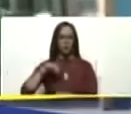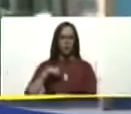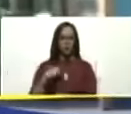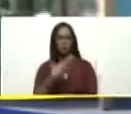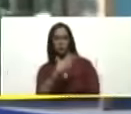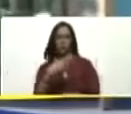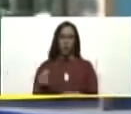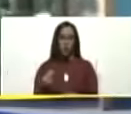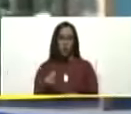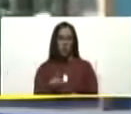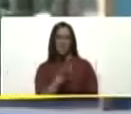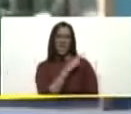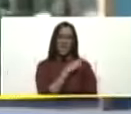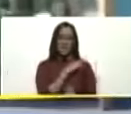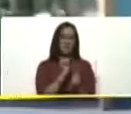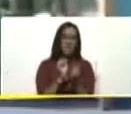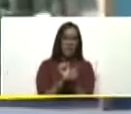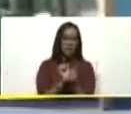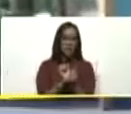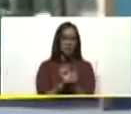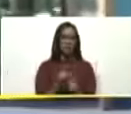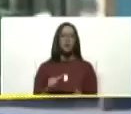esclavos. Hombres libres.